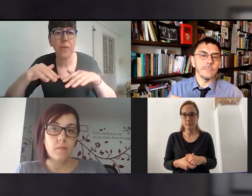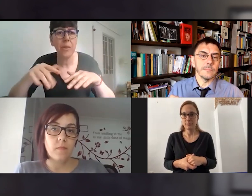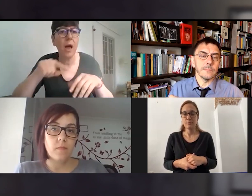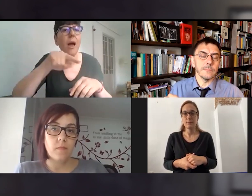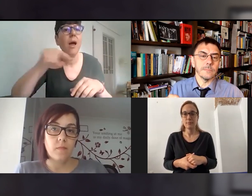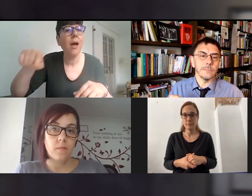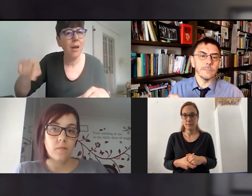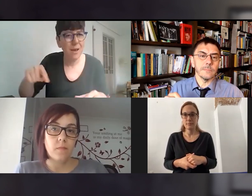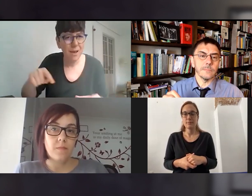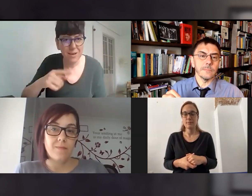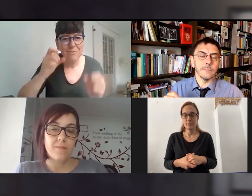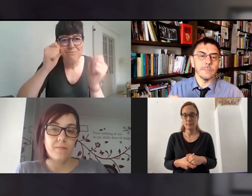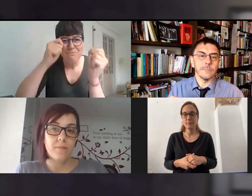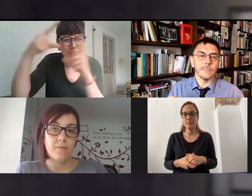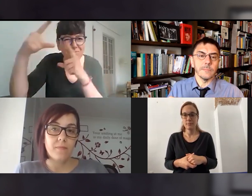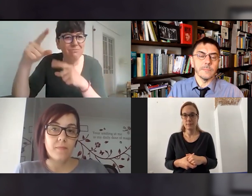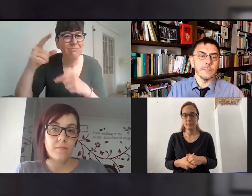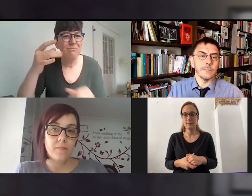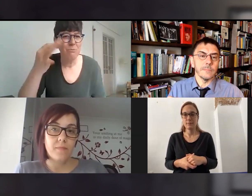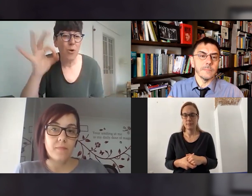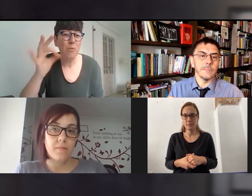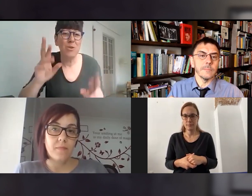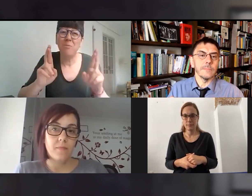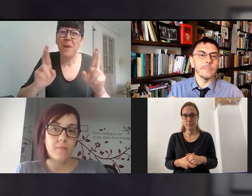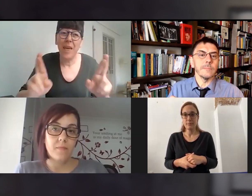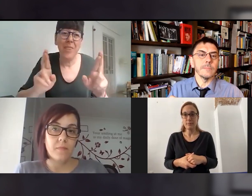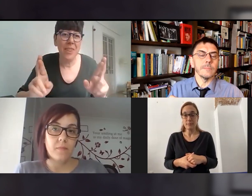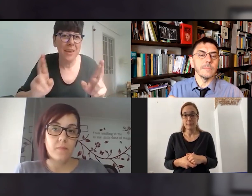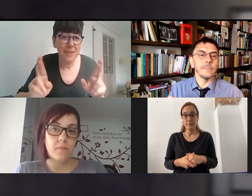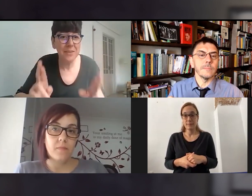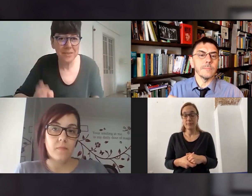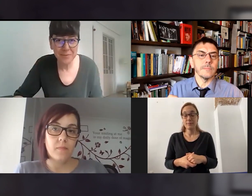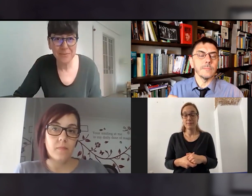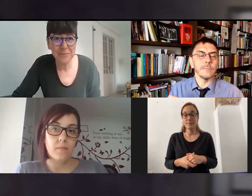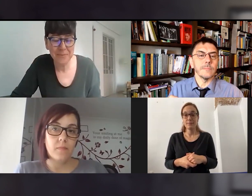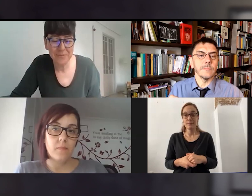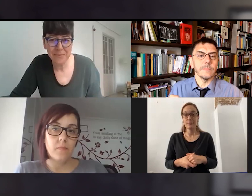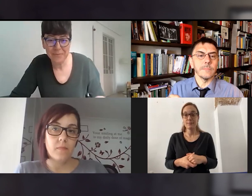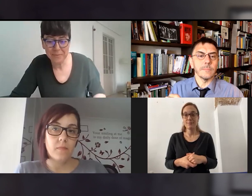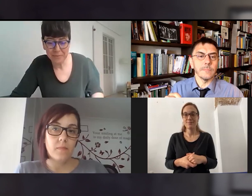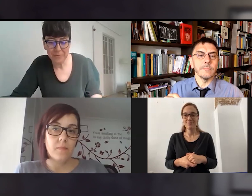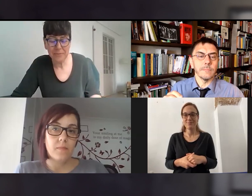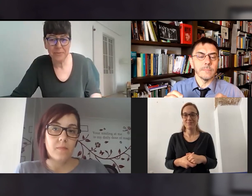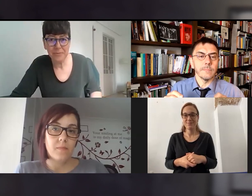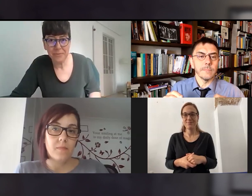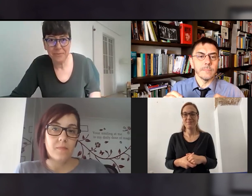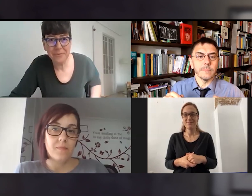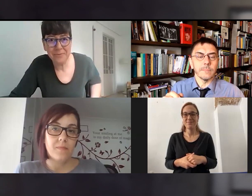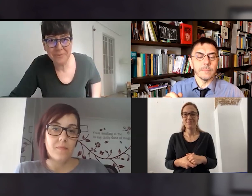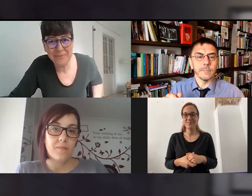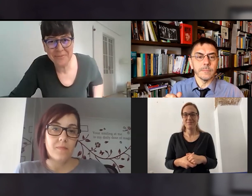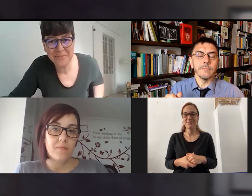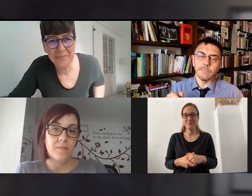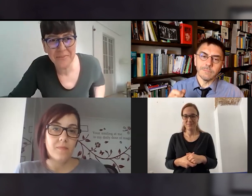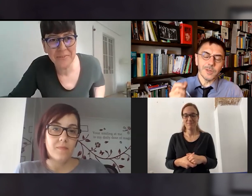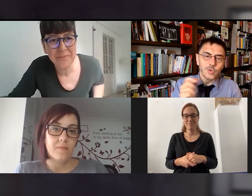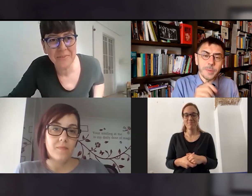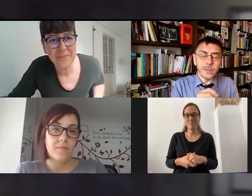los barrios, asociaciones de vecinos y vecinas, a toda la militancia. Eso es lo que significa Podemos. En definitiva, esperanza.